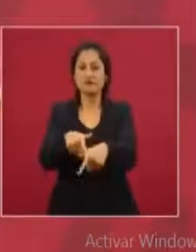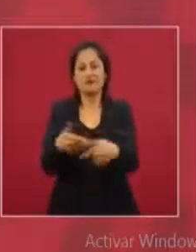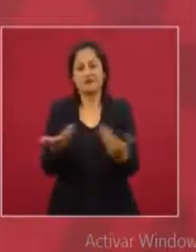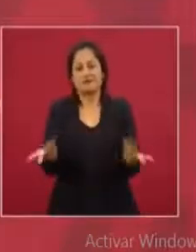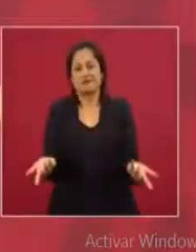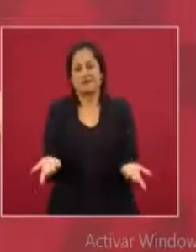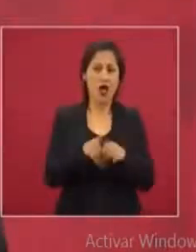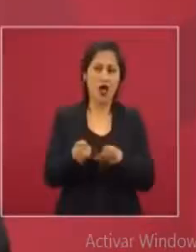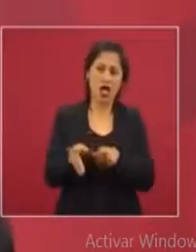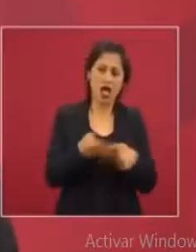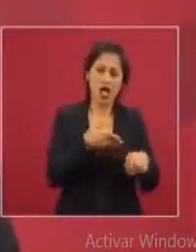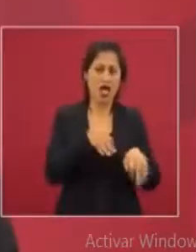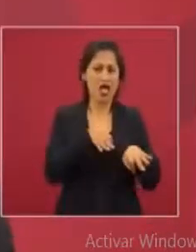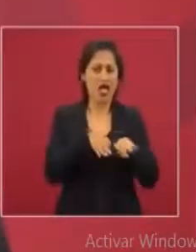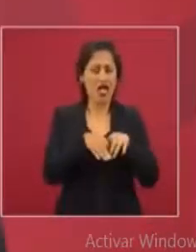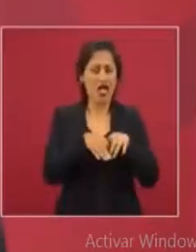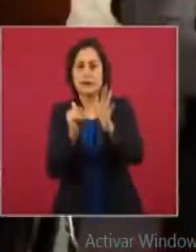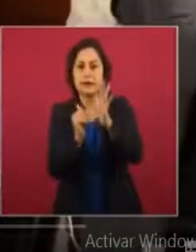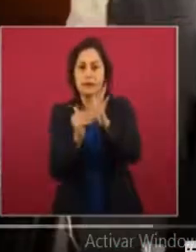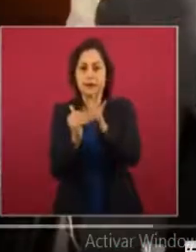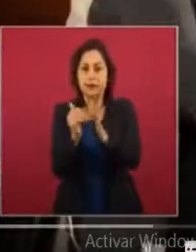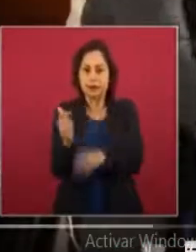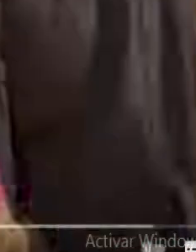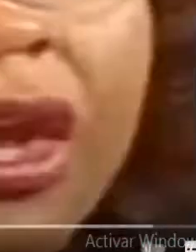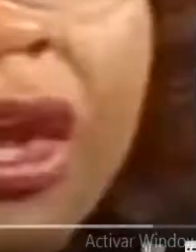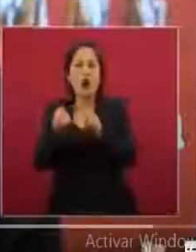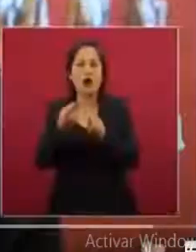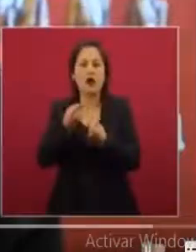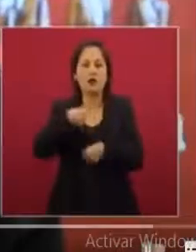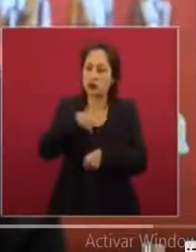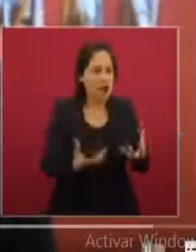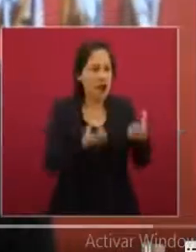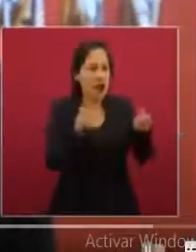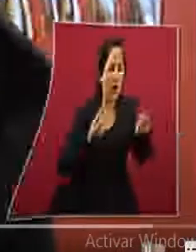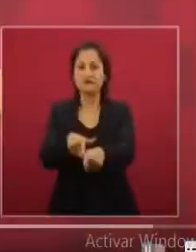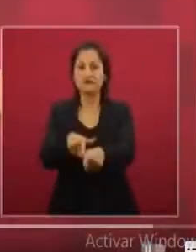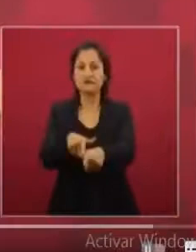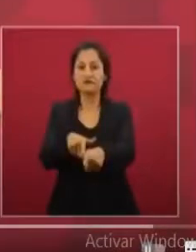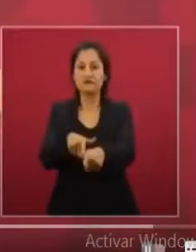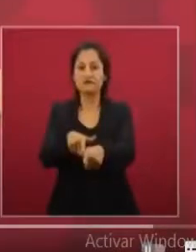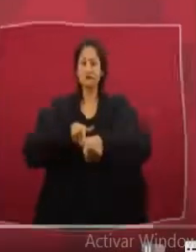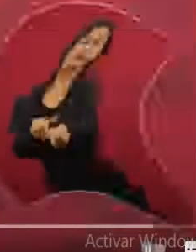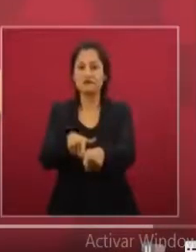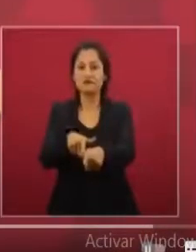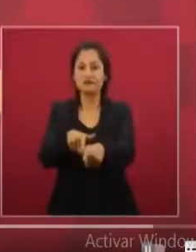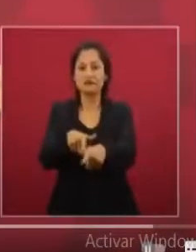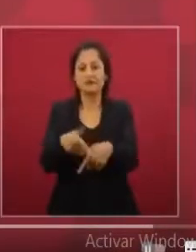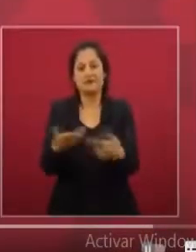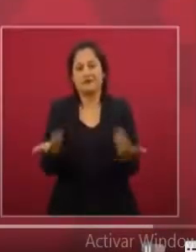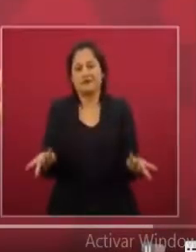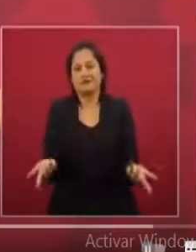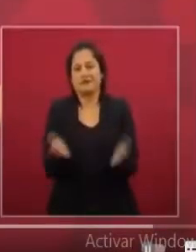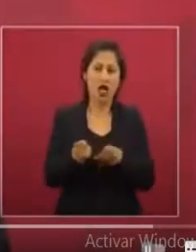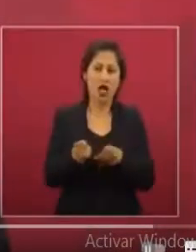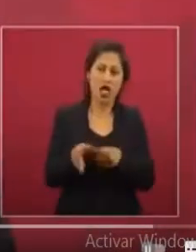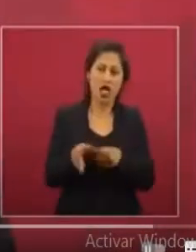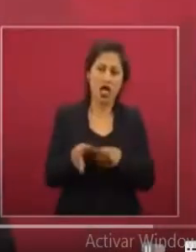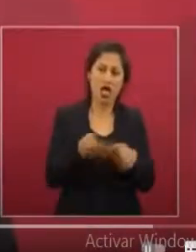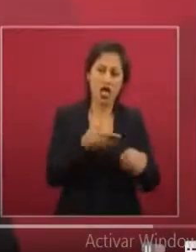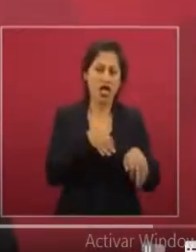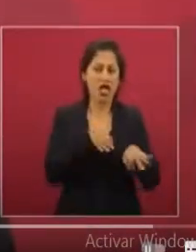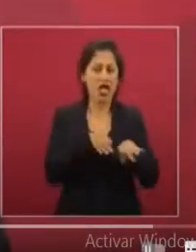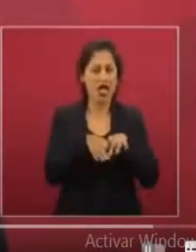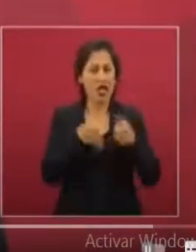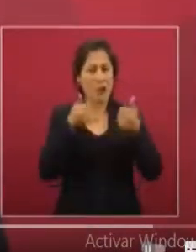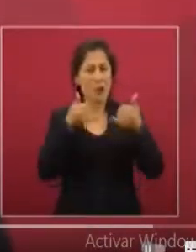En la pandemia iba yo a hospitales. Respecto. Enferma de mierda. En la pandemia iba